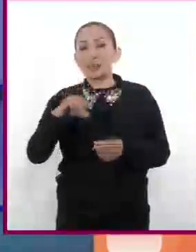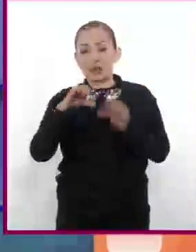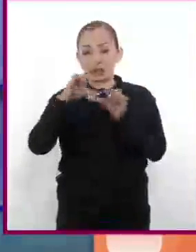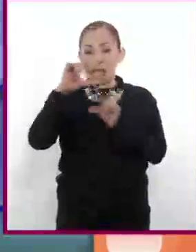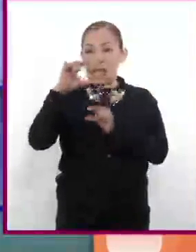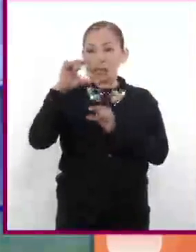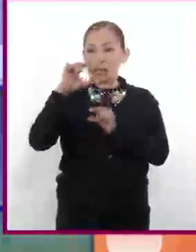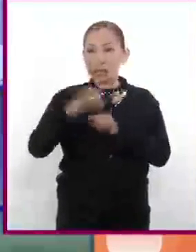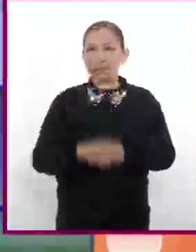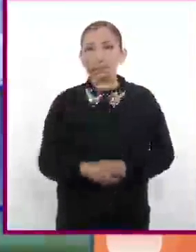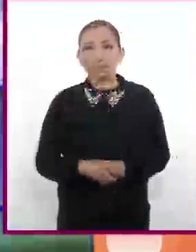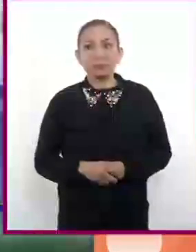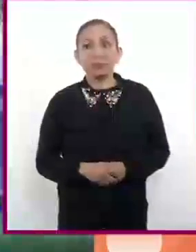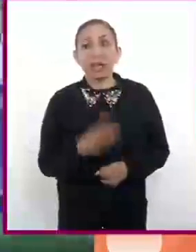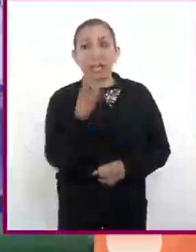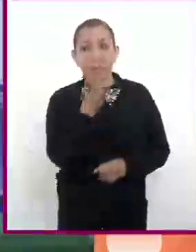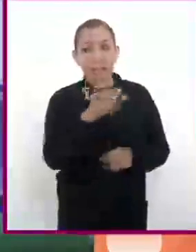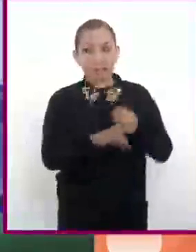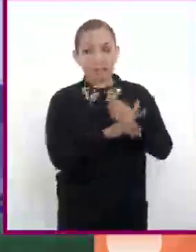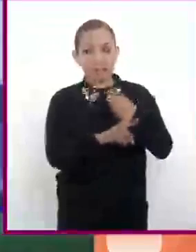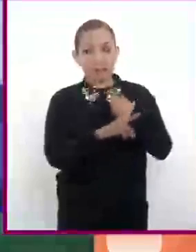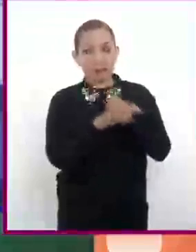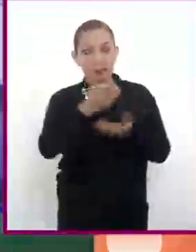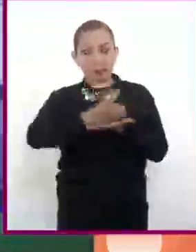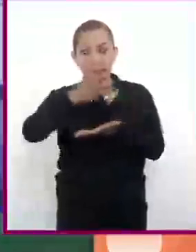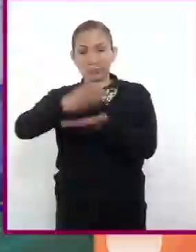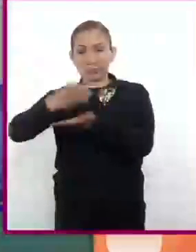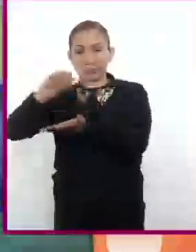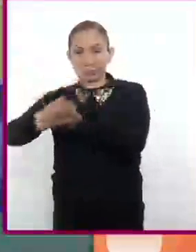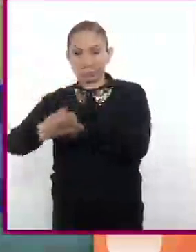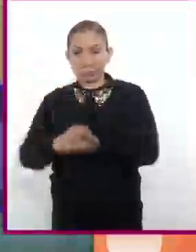ancho, 3 recipientes de vidrio,